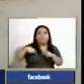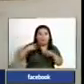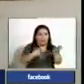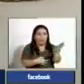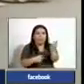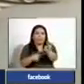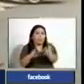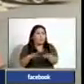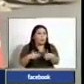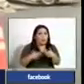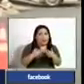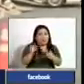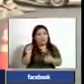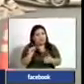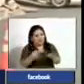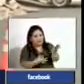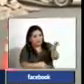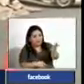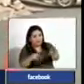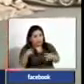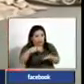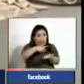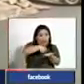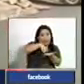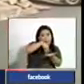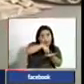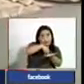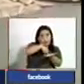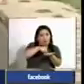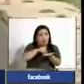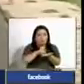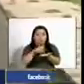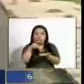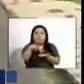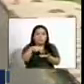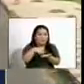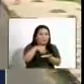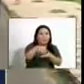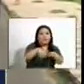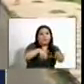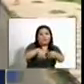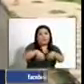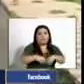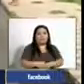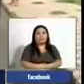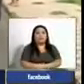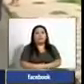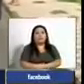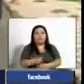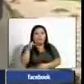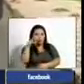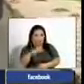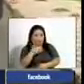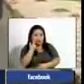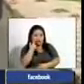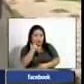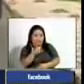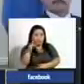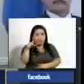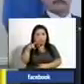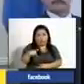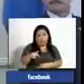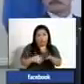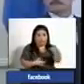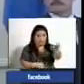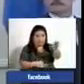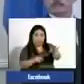o desplazamiento desde la capital hacia los principales puntos de las cabeceras departamentales. Estamos aguardando una actualización